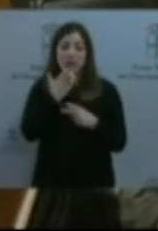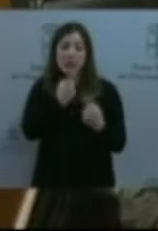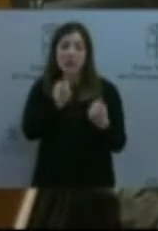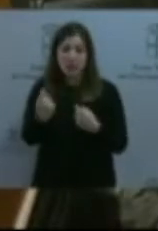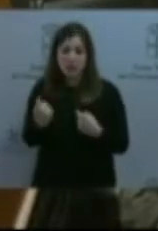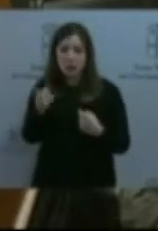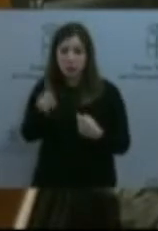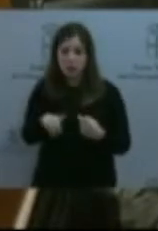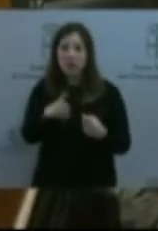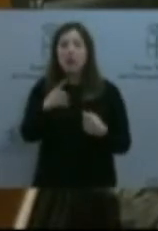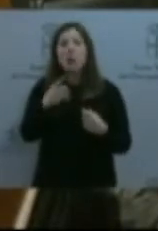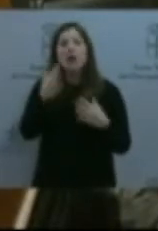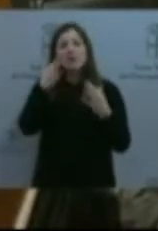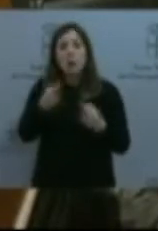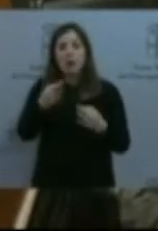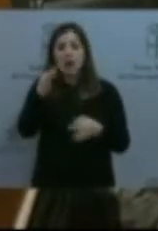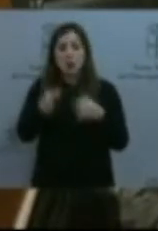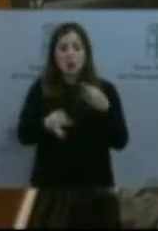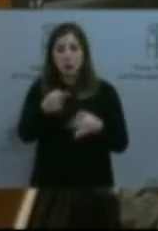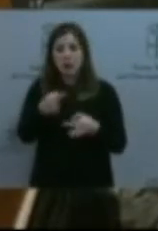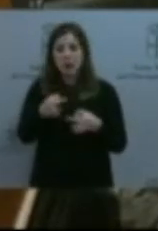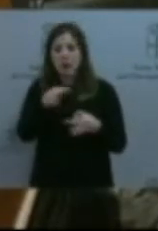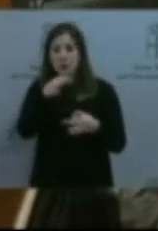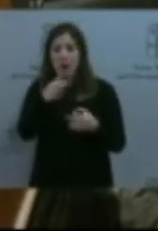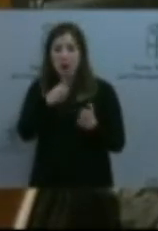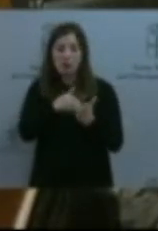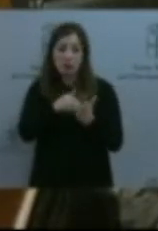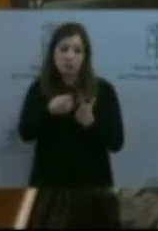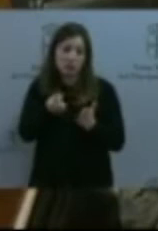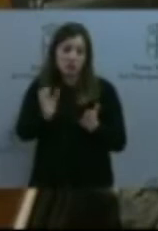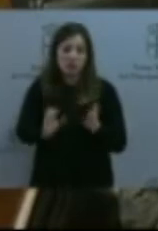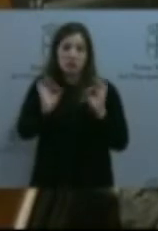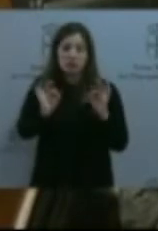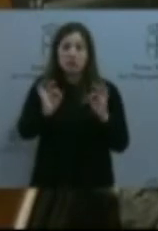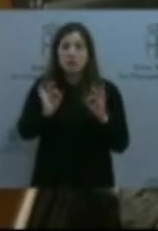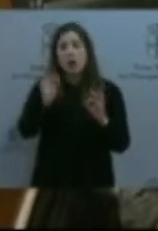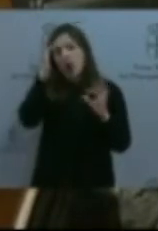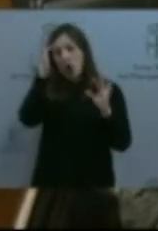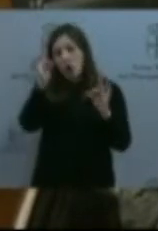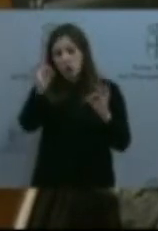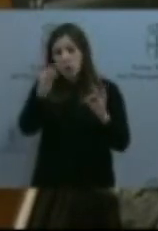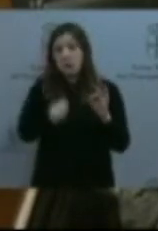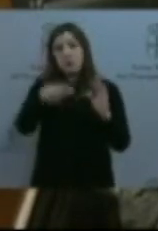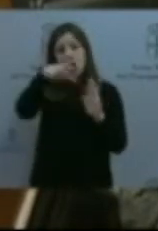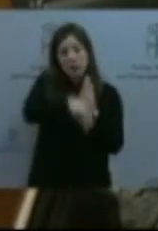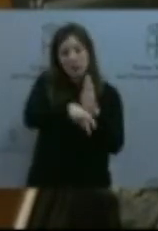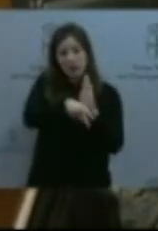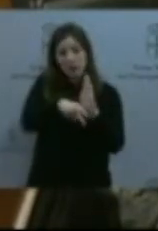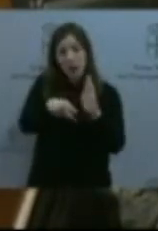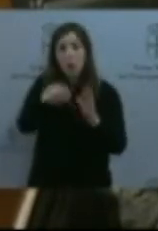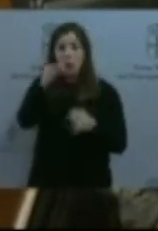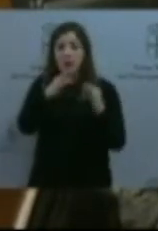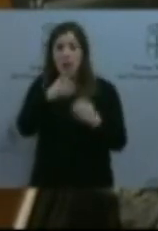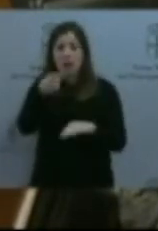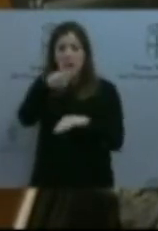estos conceptos. Lógicamente, nos debemos a los tiempos que la normativa y técnica jurídica nos imponen, aunque, como ustedes saben,